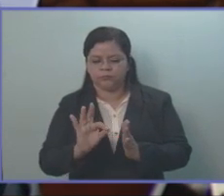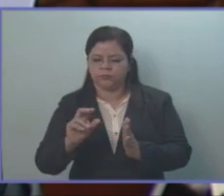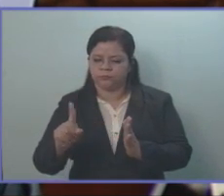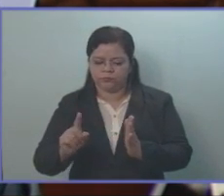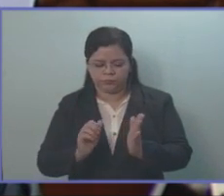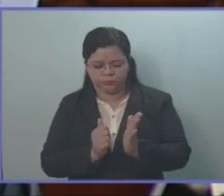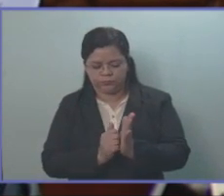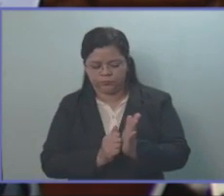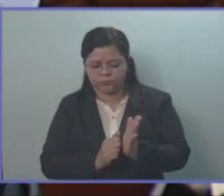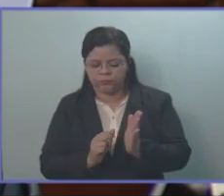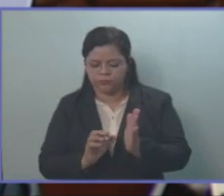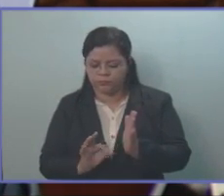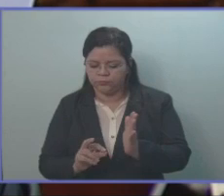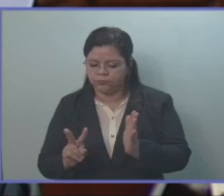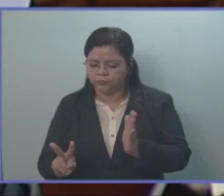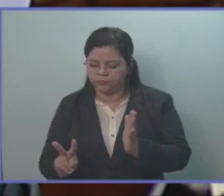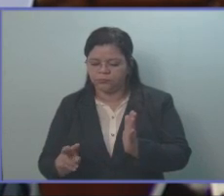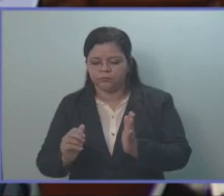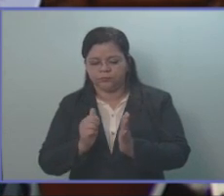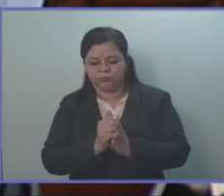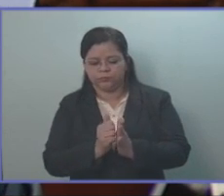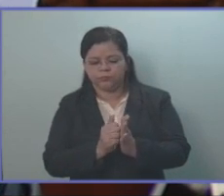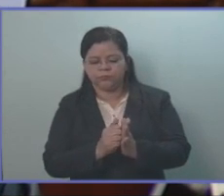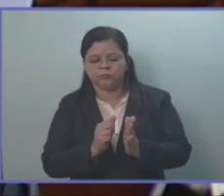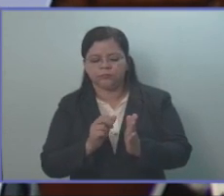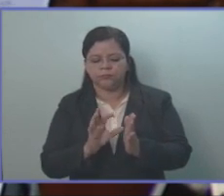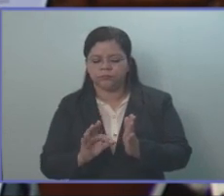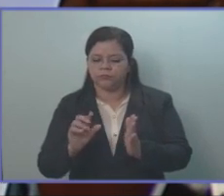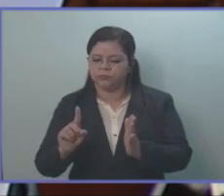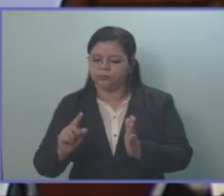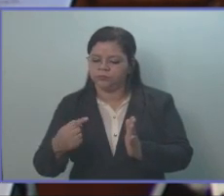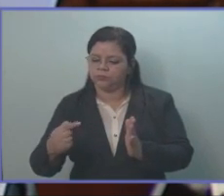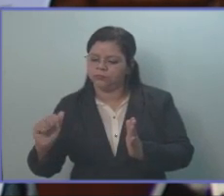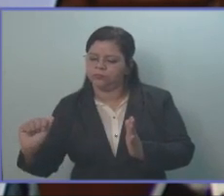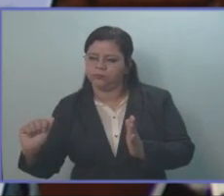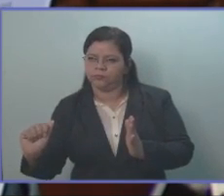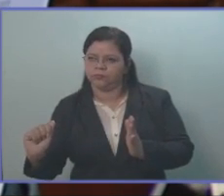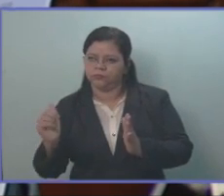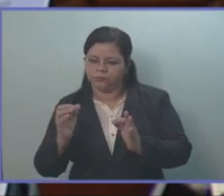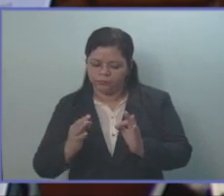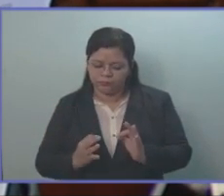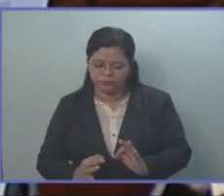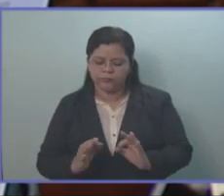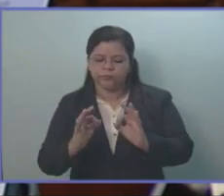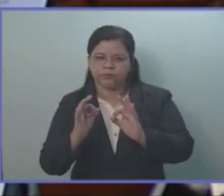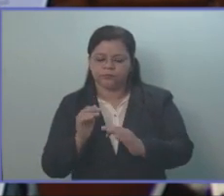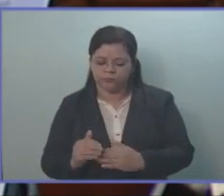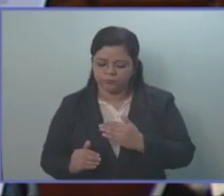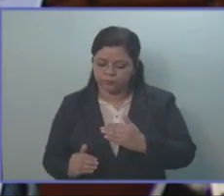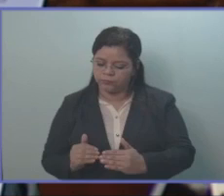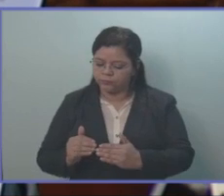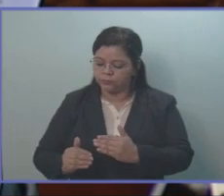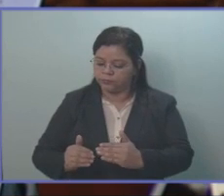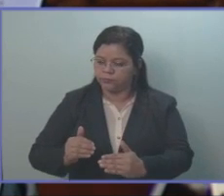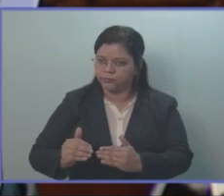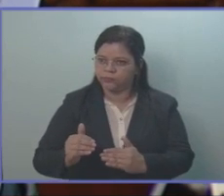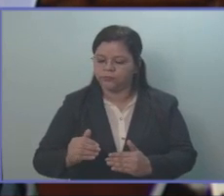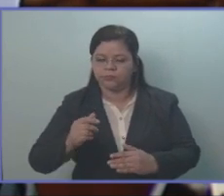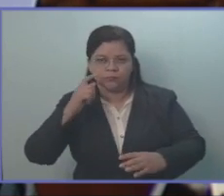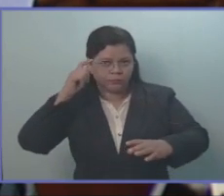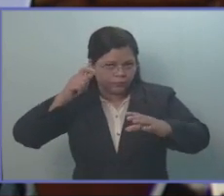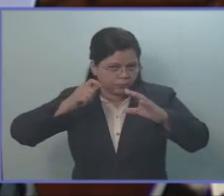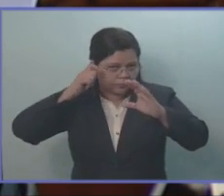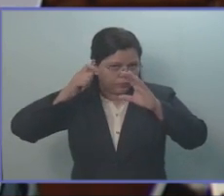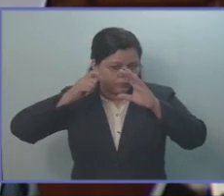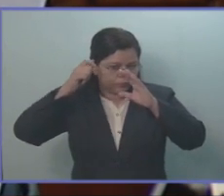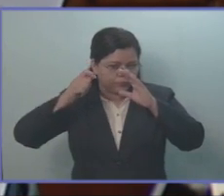92 el artículo 91-A de la siguiente manera. Actos procesales mediante